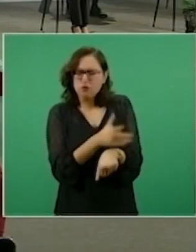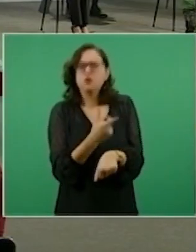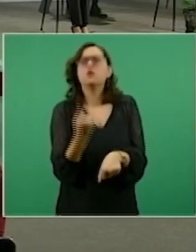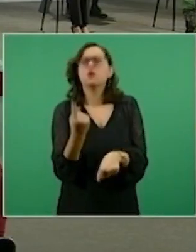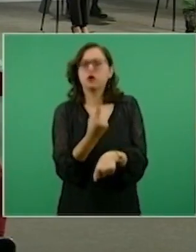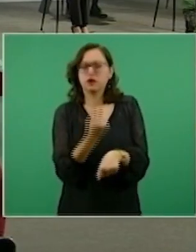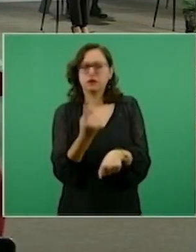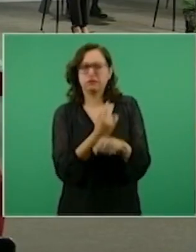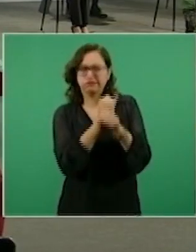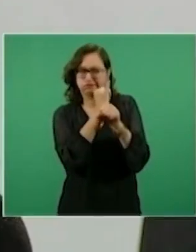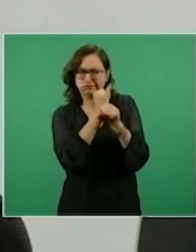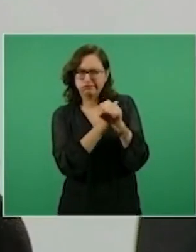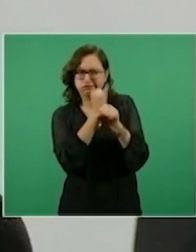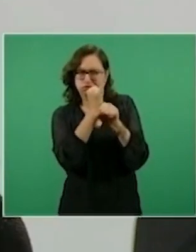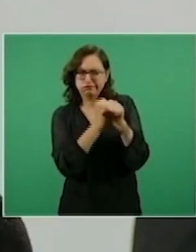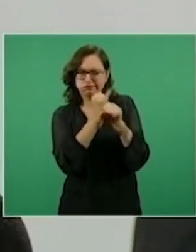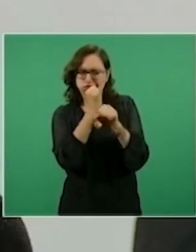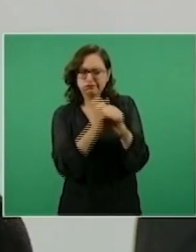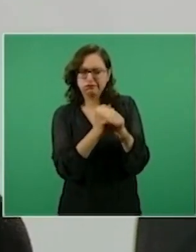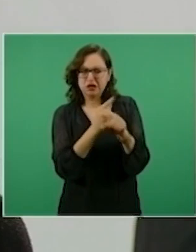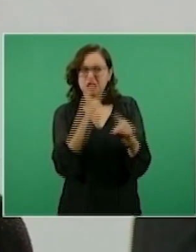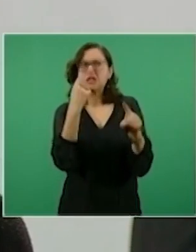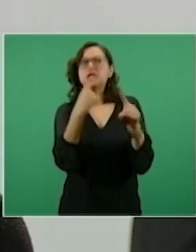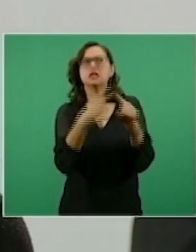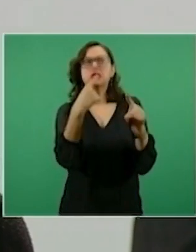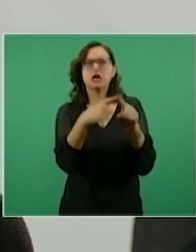sin miramientos